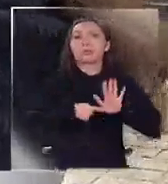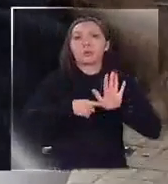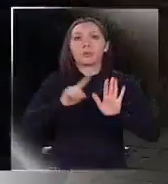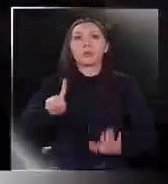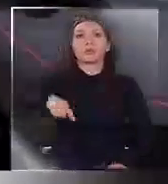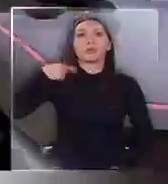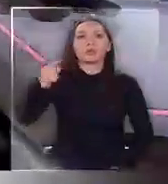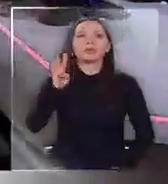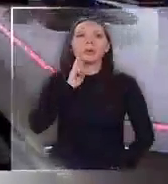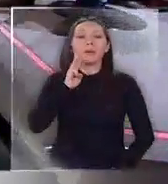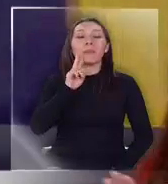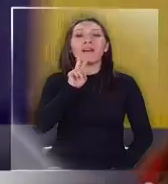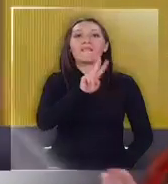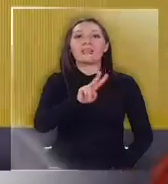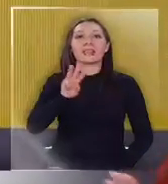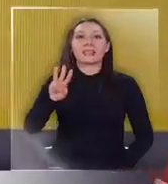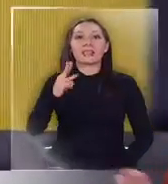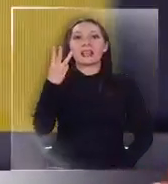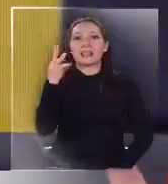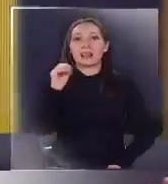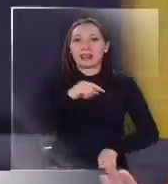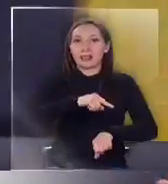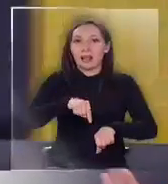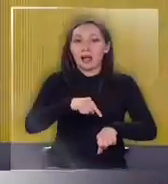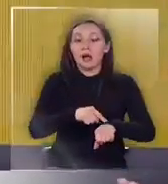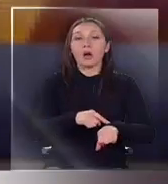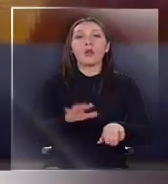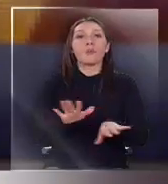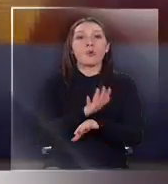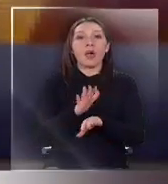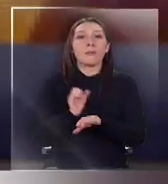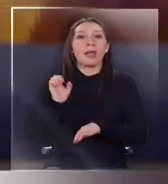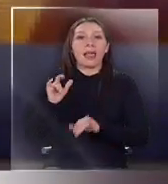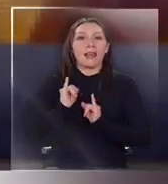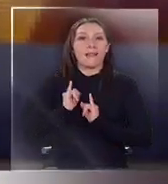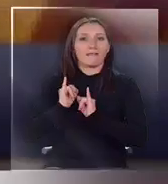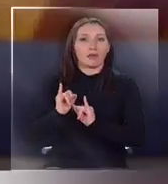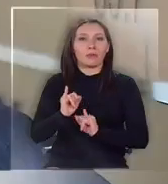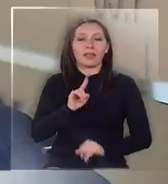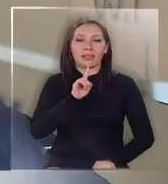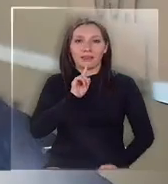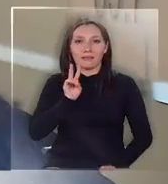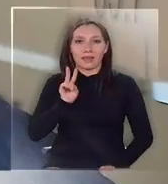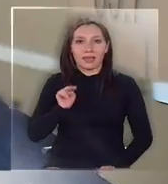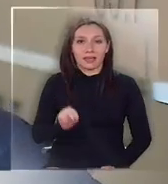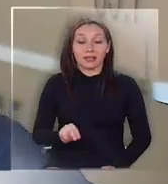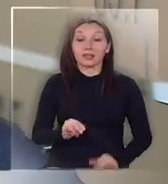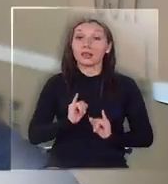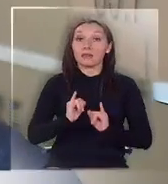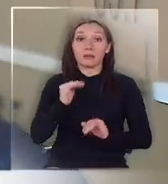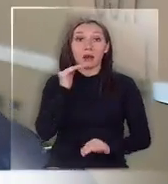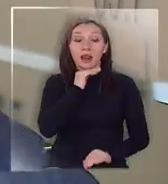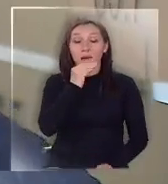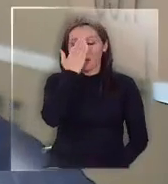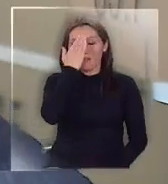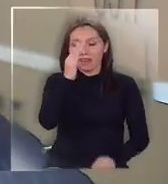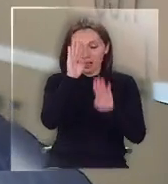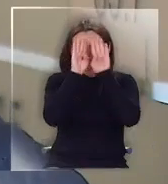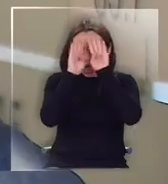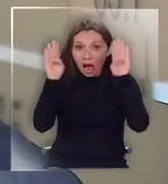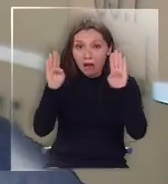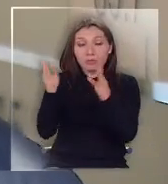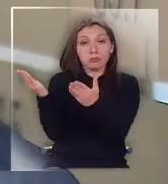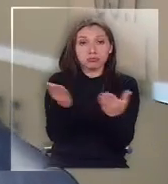próximo miércoles a las 23:30 horas en el programa El informante de TV invitamos rápidamente al frente amplio también a debatir